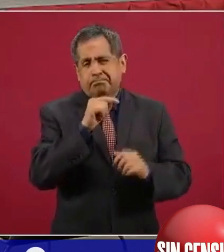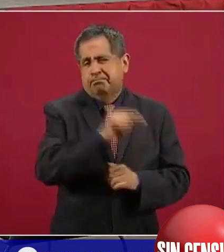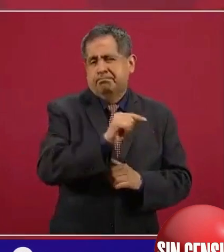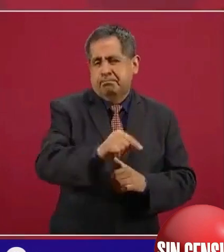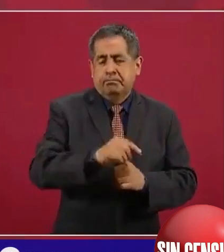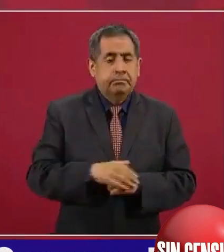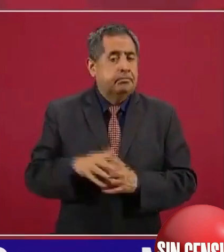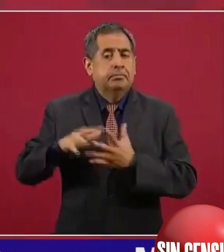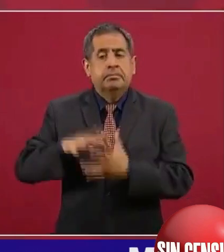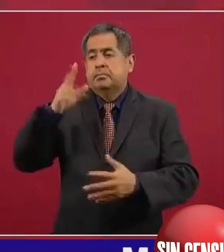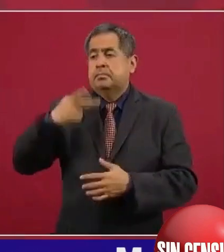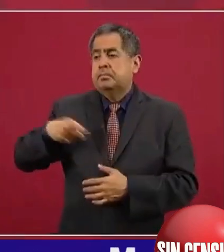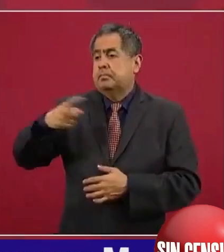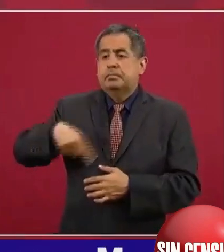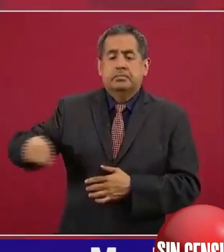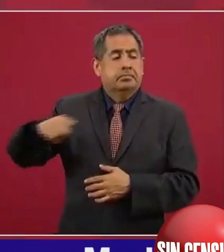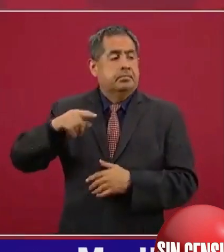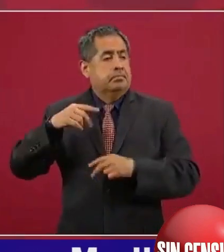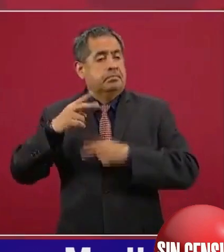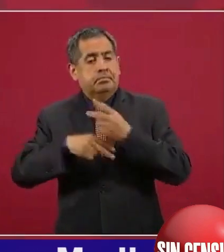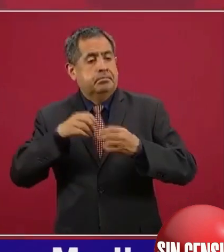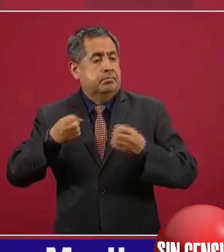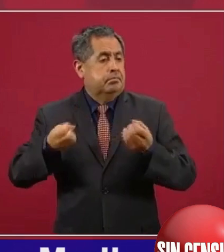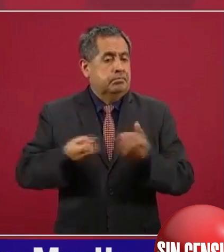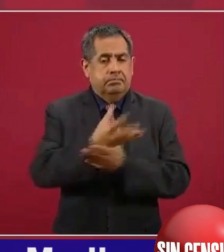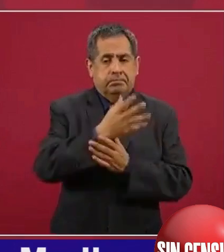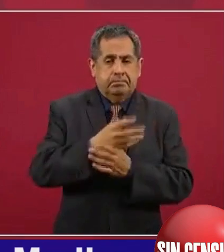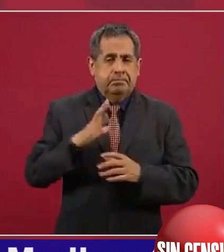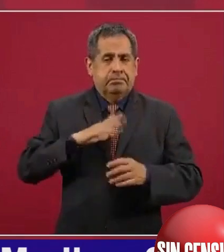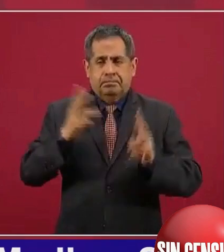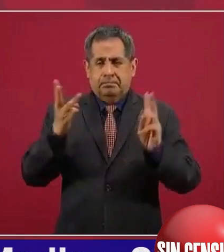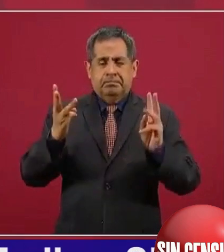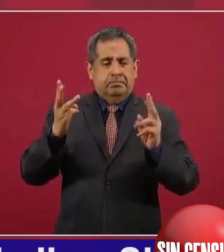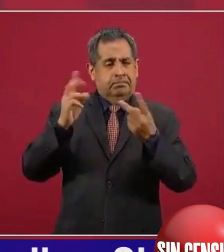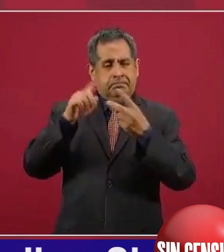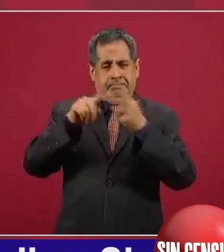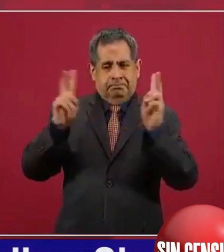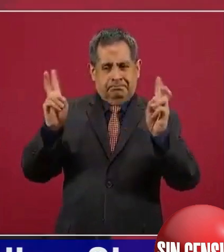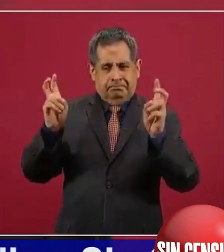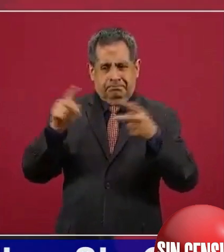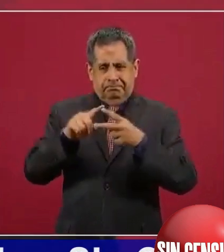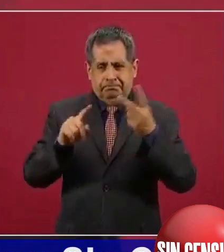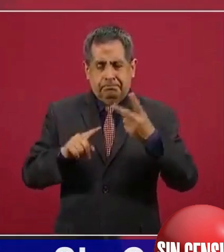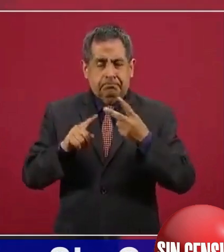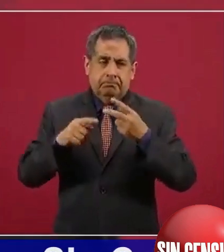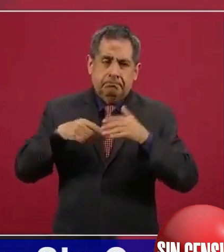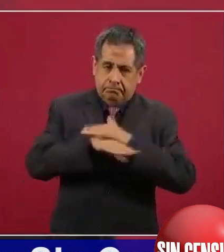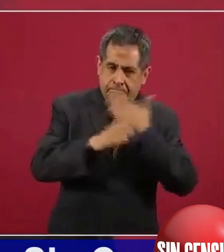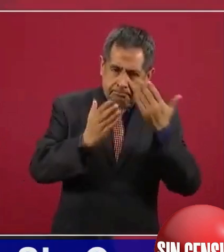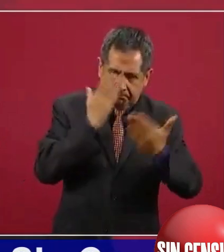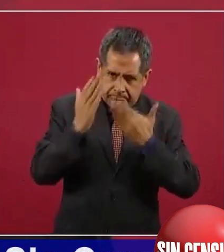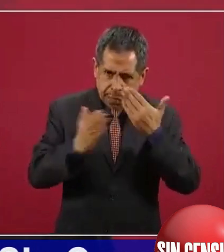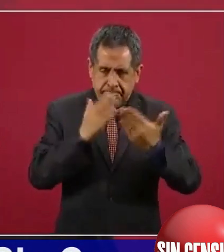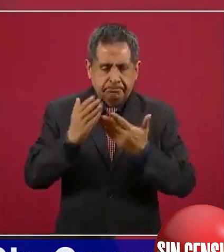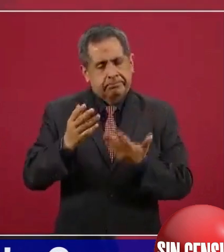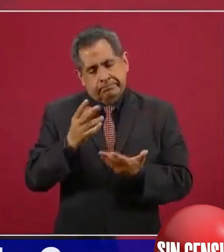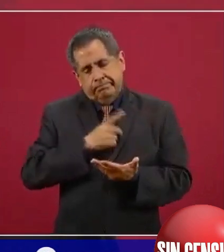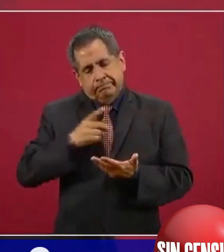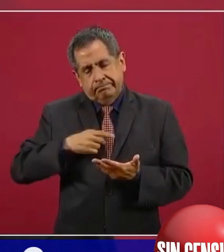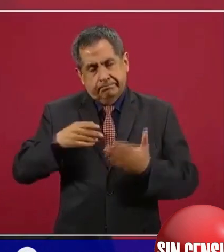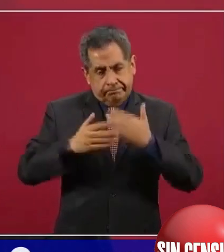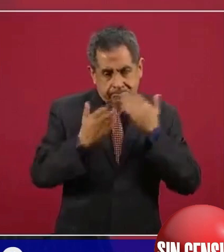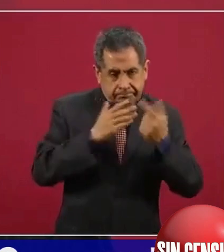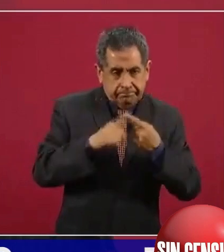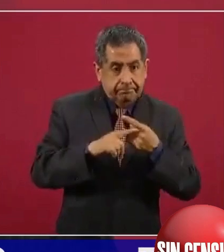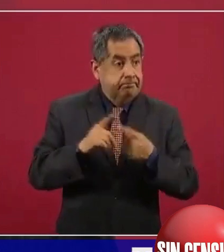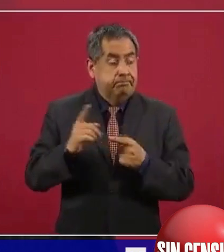salen de casa y se congregan por 3 circunstancias: el estudio, el sistema educativo nacional,